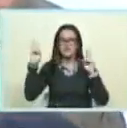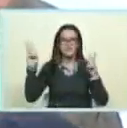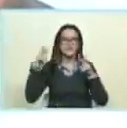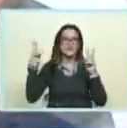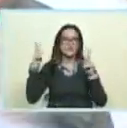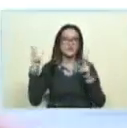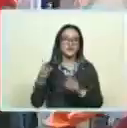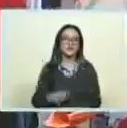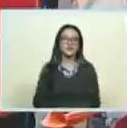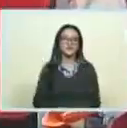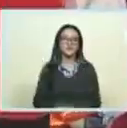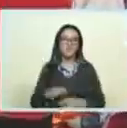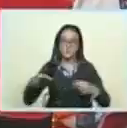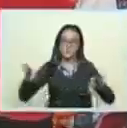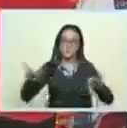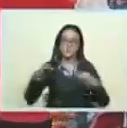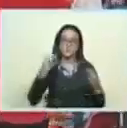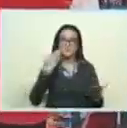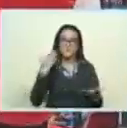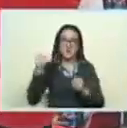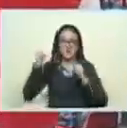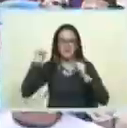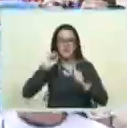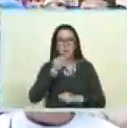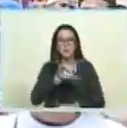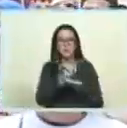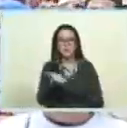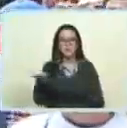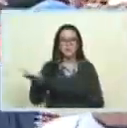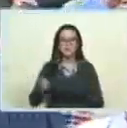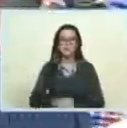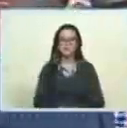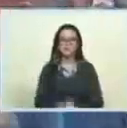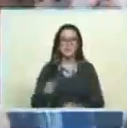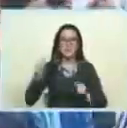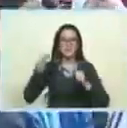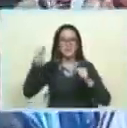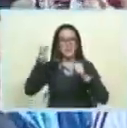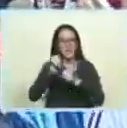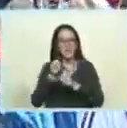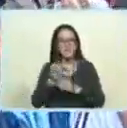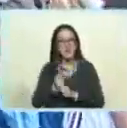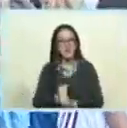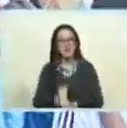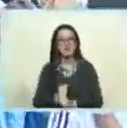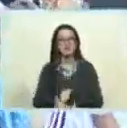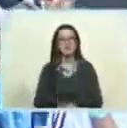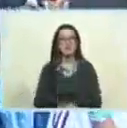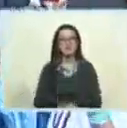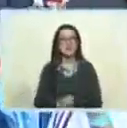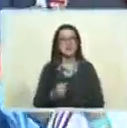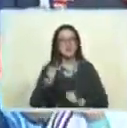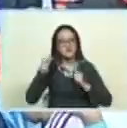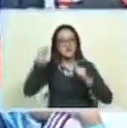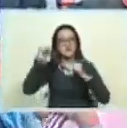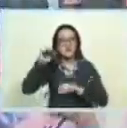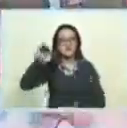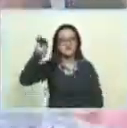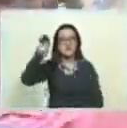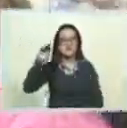siempre! ¡Música! ¡Que viva la juventud! ¡Que viva la esperanza! ¡Que viva el futuro!